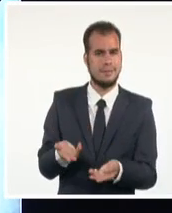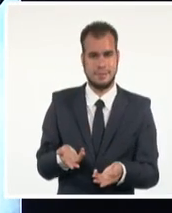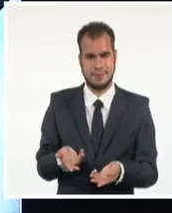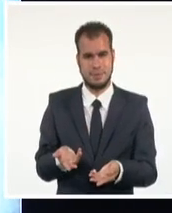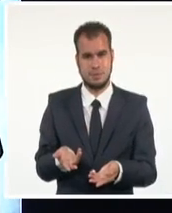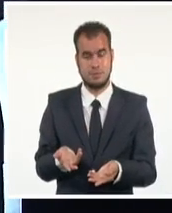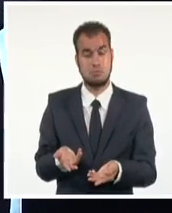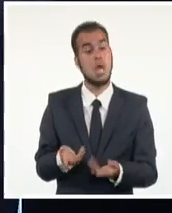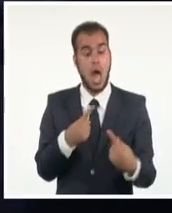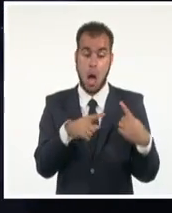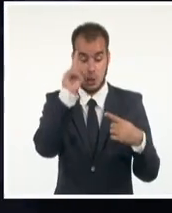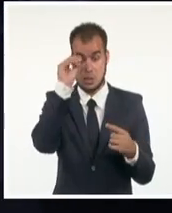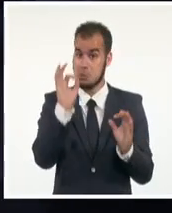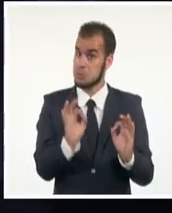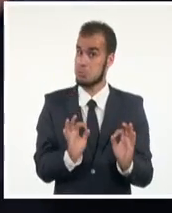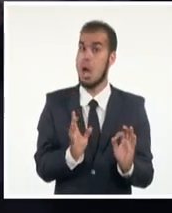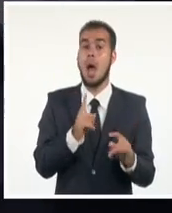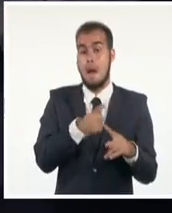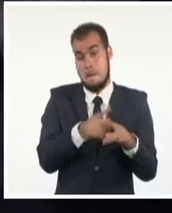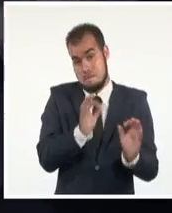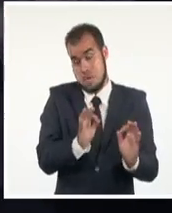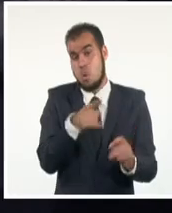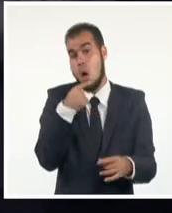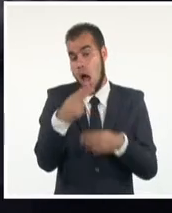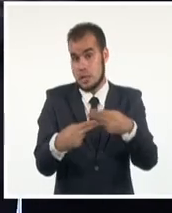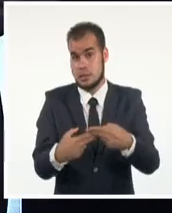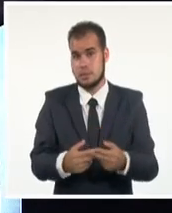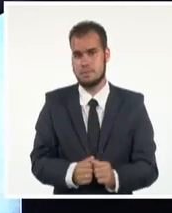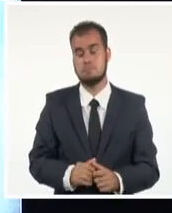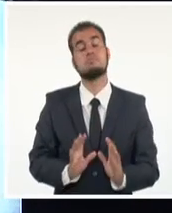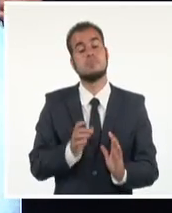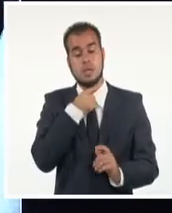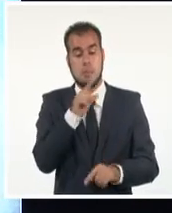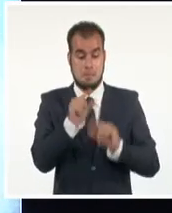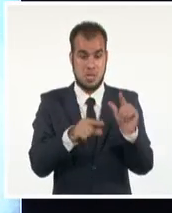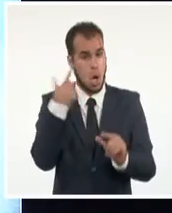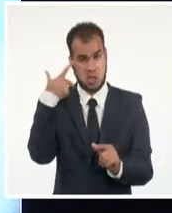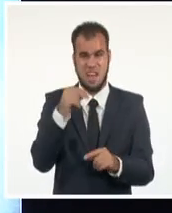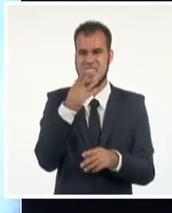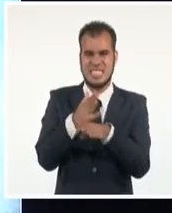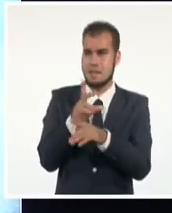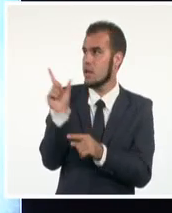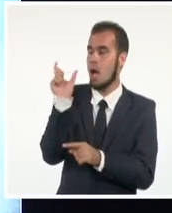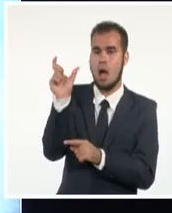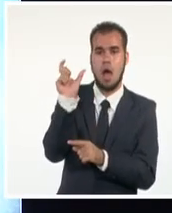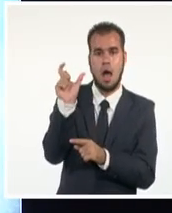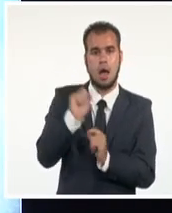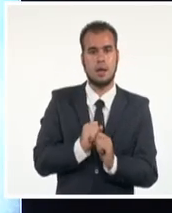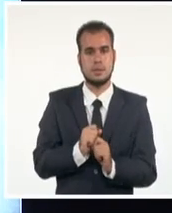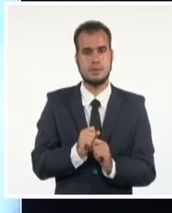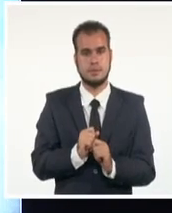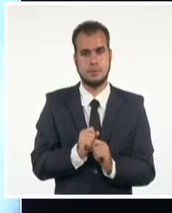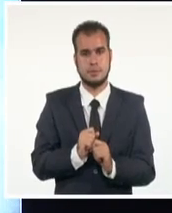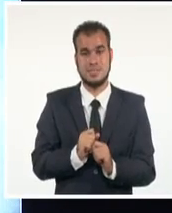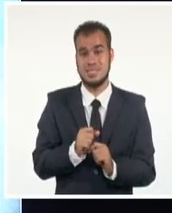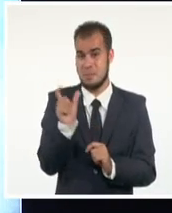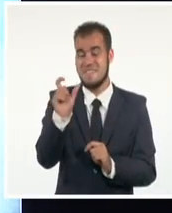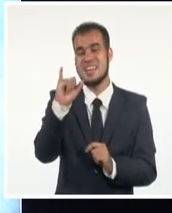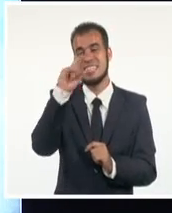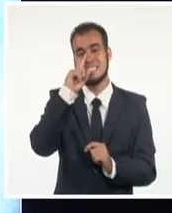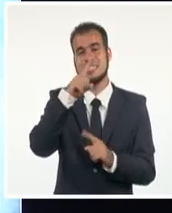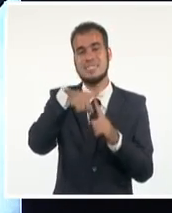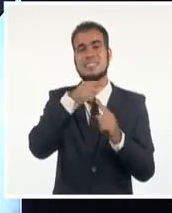de una situación económica determinada en primerísimo lugar por el bloqueo de Estados Unidos contra nuestro pueblo. No es cuento